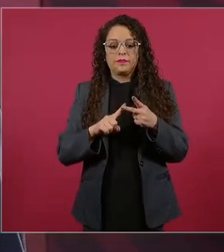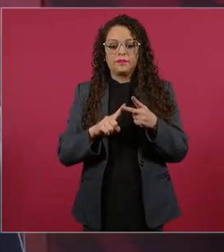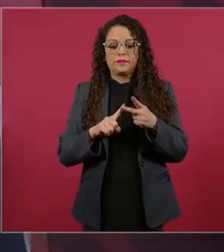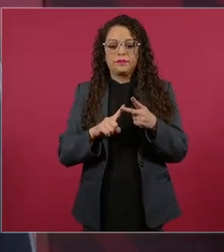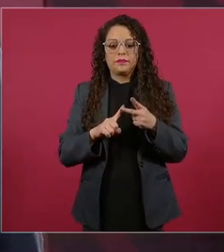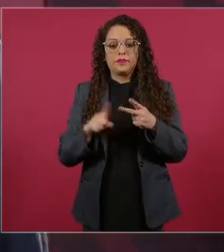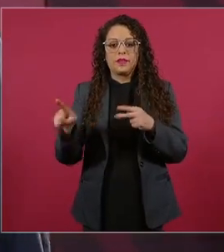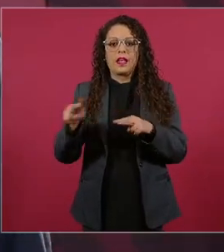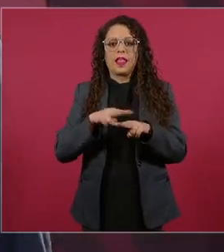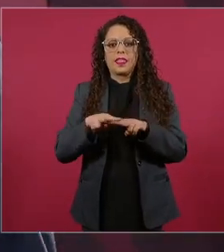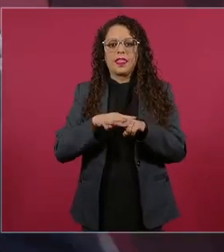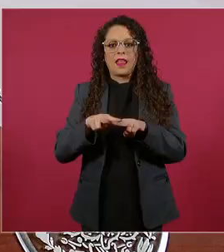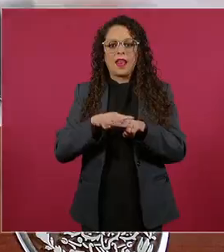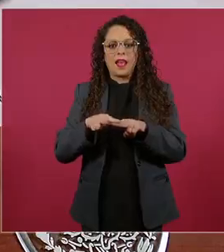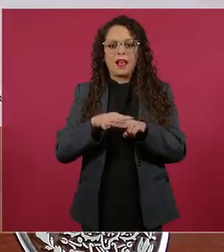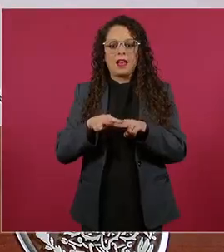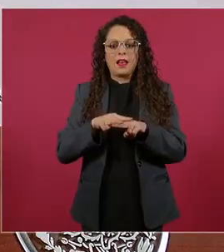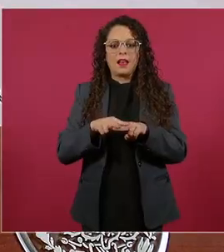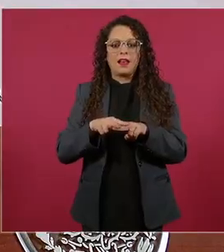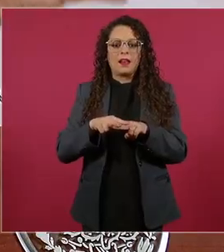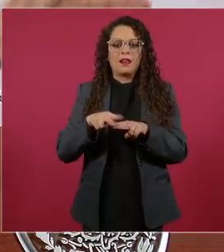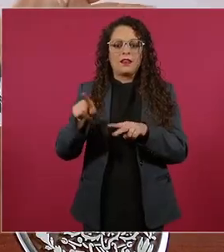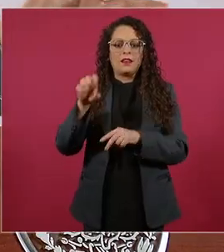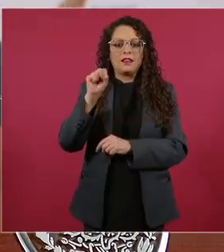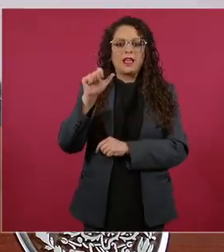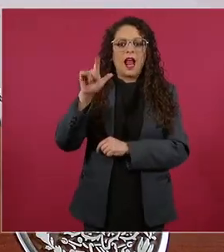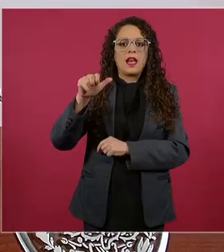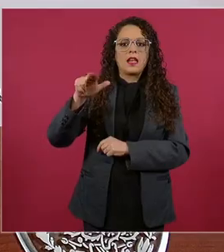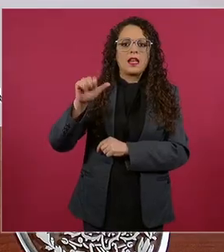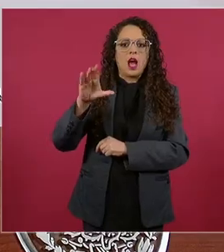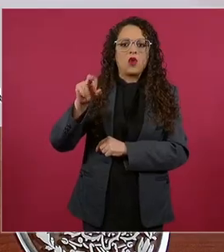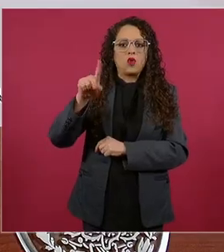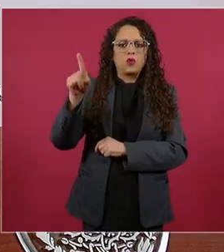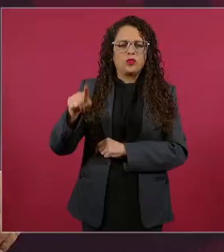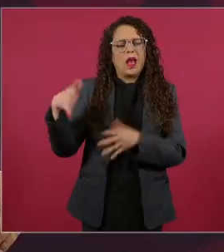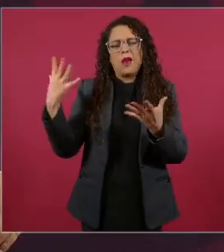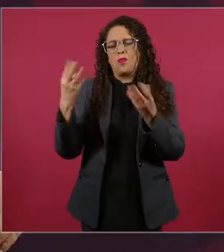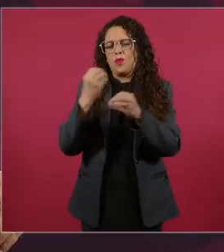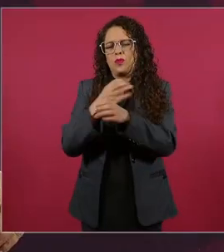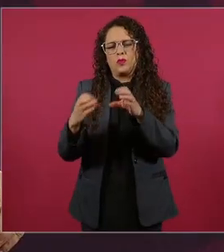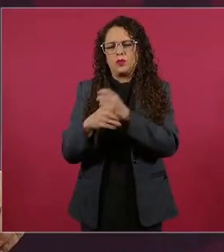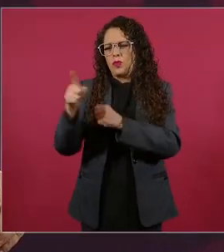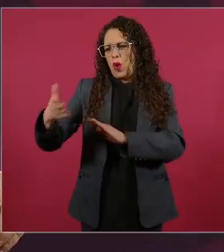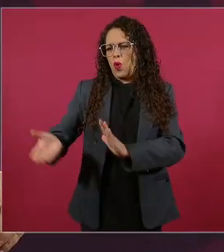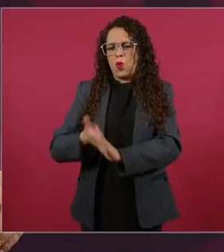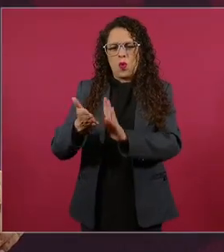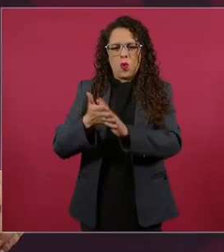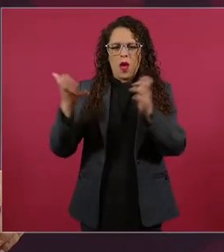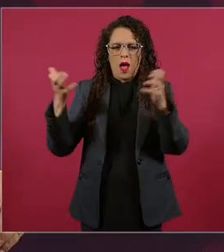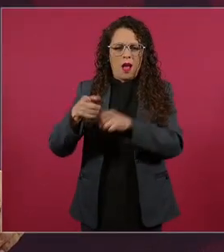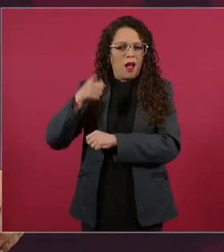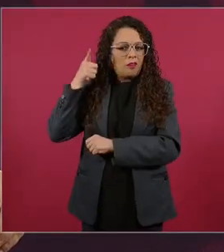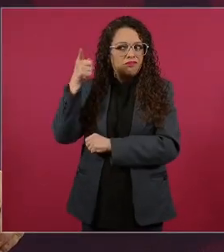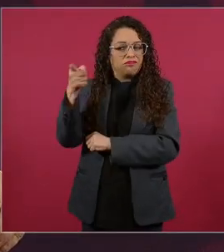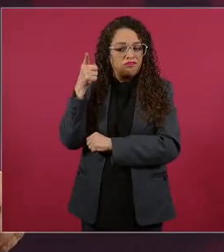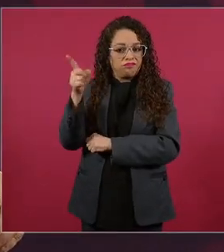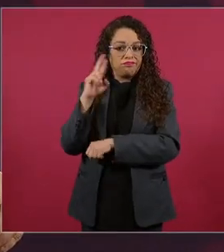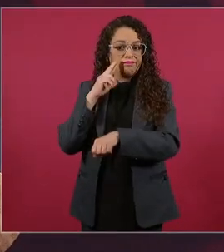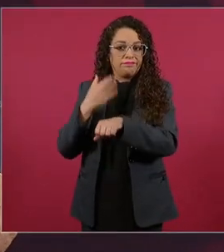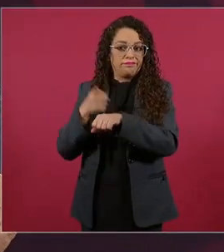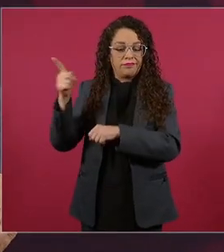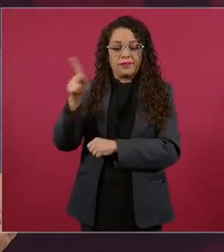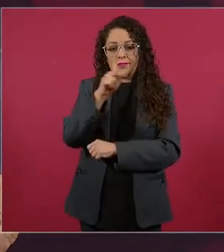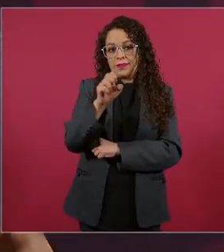Coatzacoalcos-Salina Cruz, el puerto de Salina Cruz, bueno, muchísimas cosas. Y este